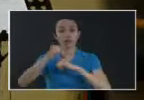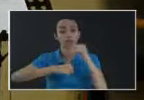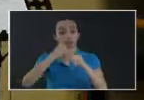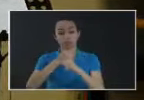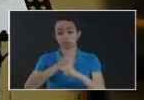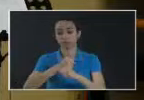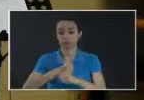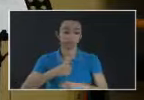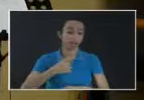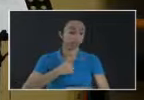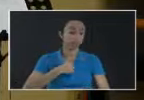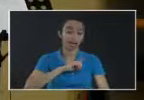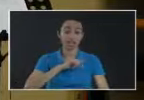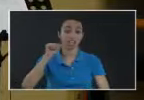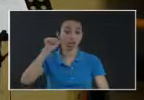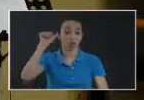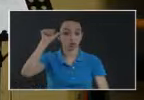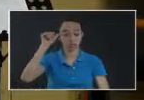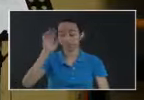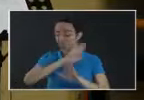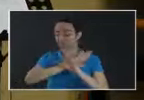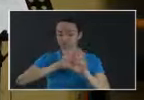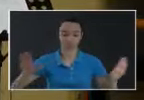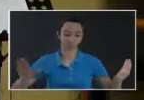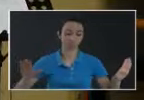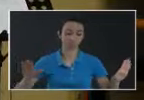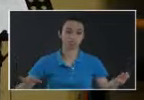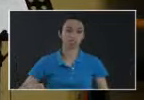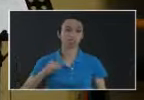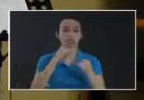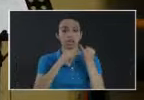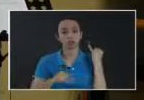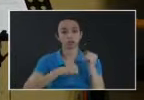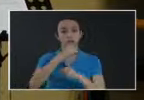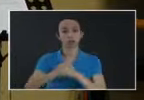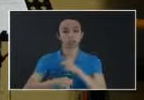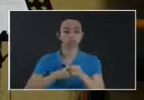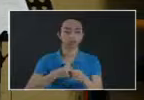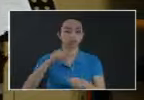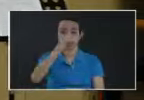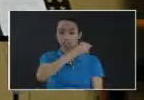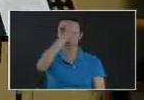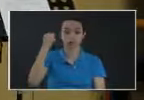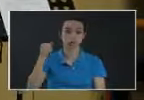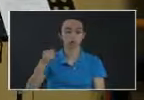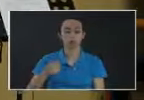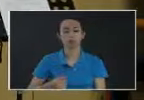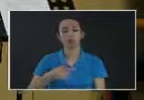llegué. Y ya estaba en el último año de su graduación. Pues le prestaron dinero, después lo pagó